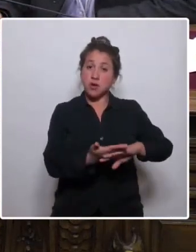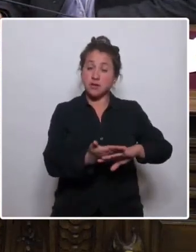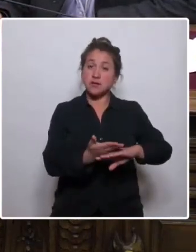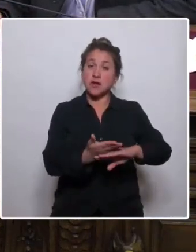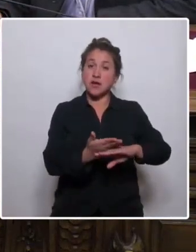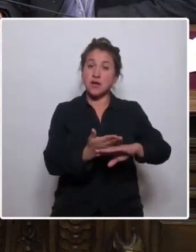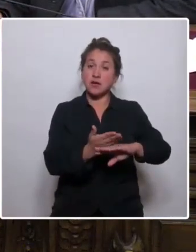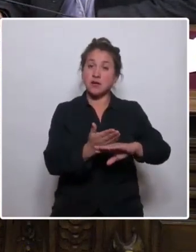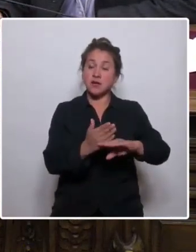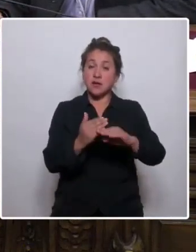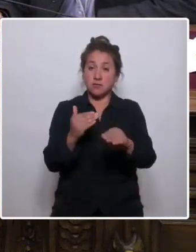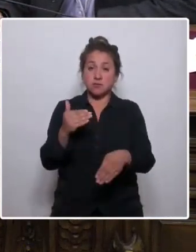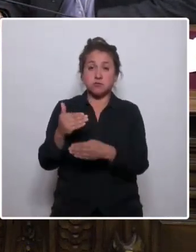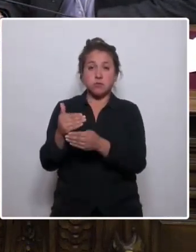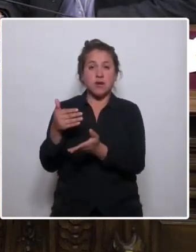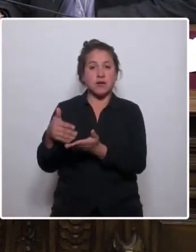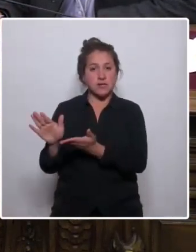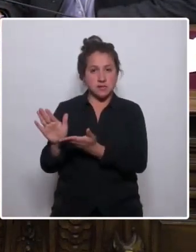entiende rechazada.